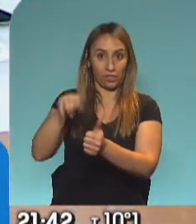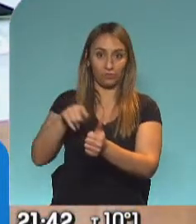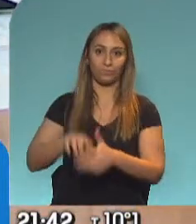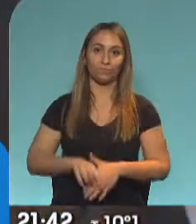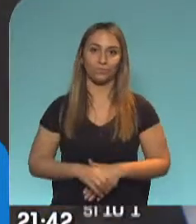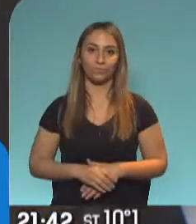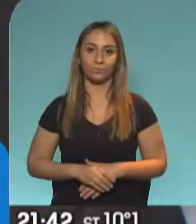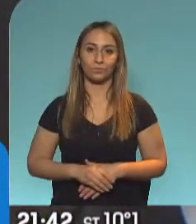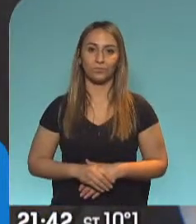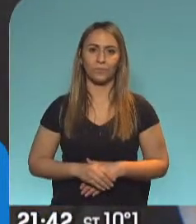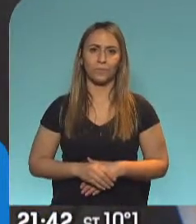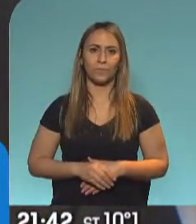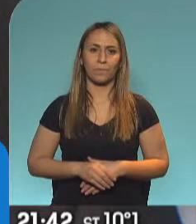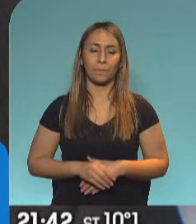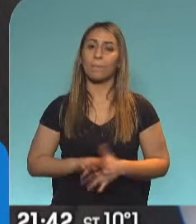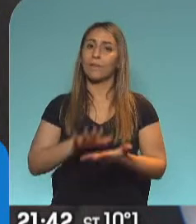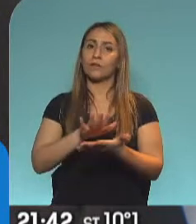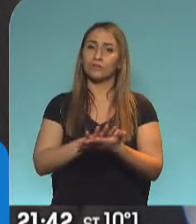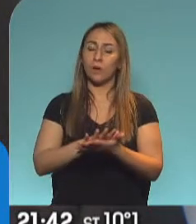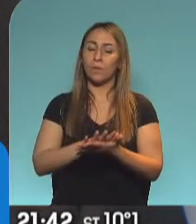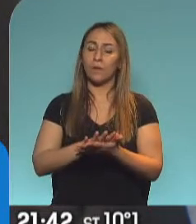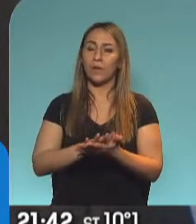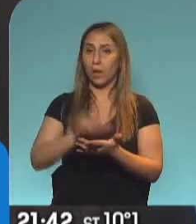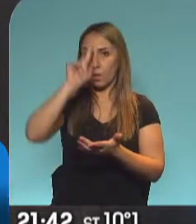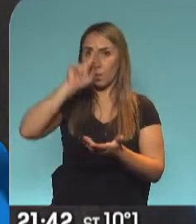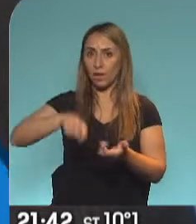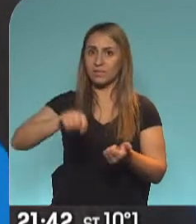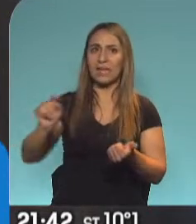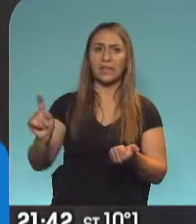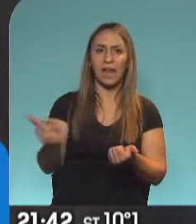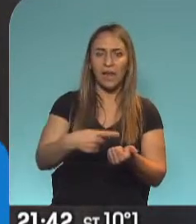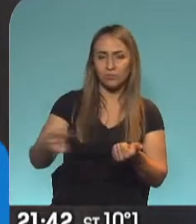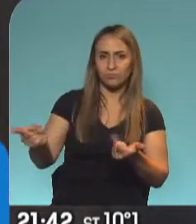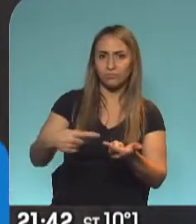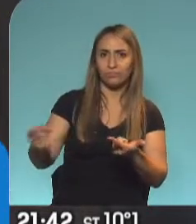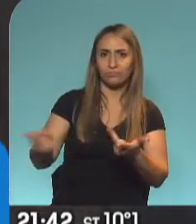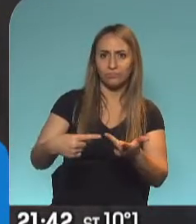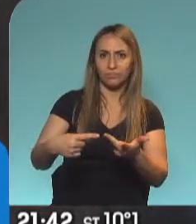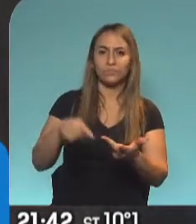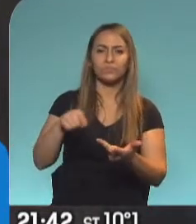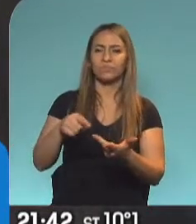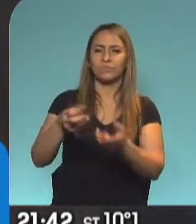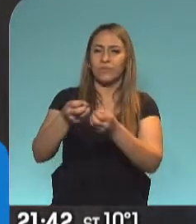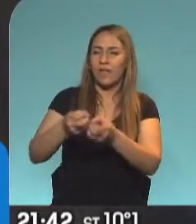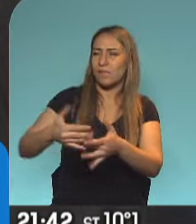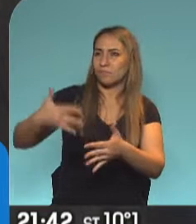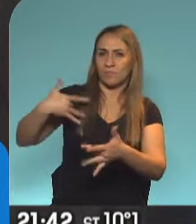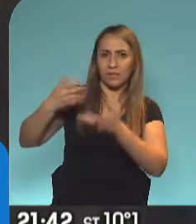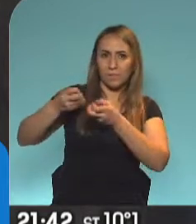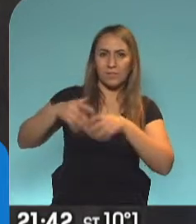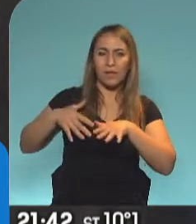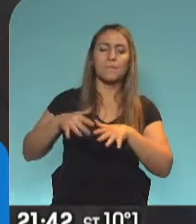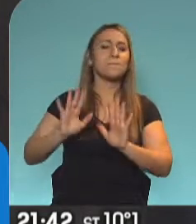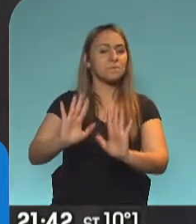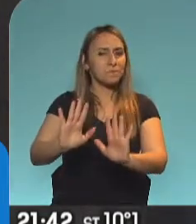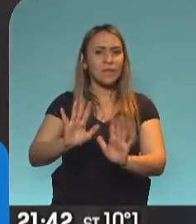testimonio. El tema del traslado de los magistrados es un tema que viene desde el inicio del Consejo, que en algún momento, más allá